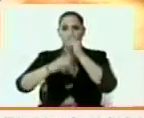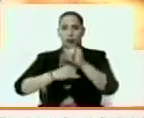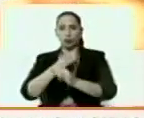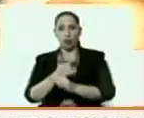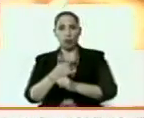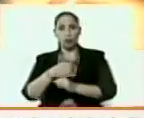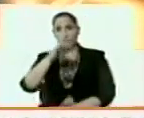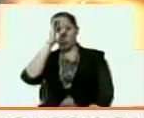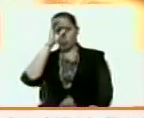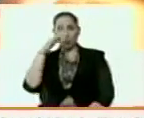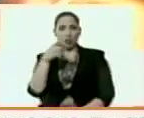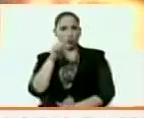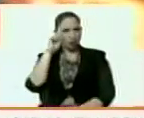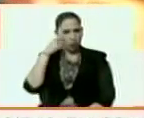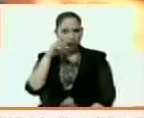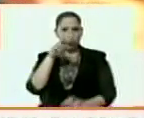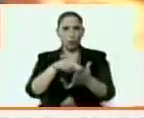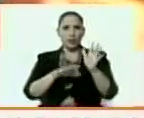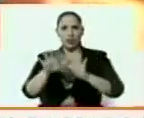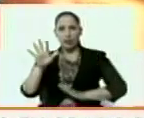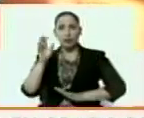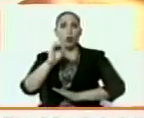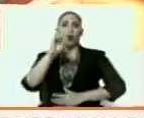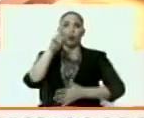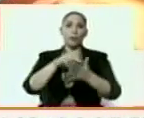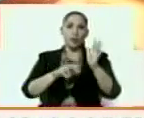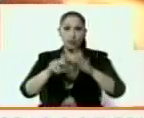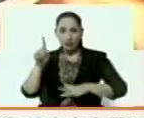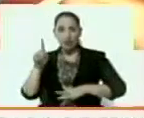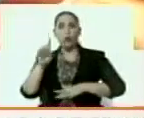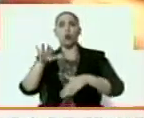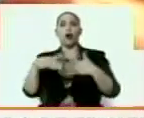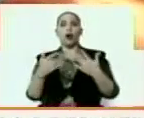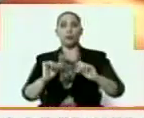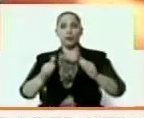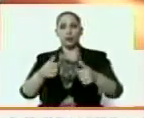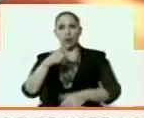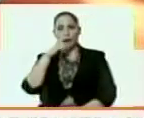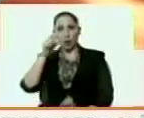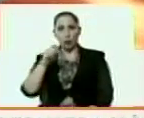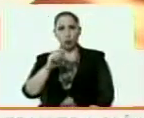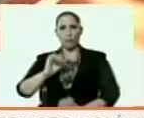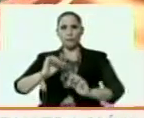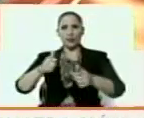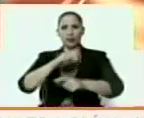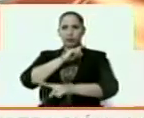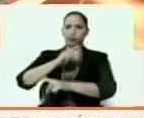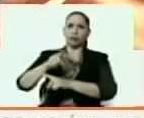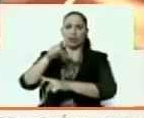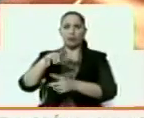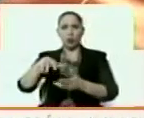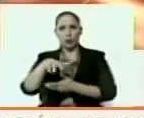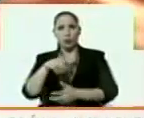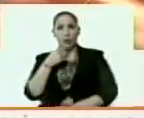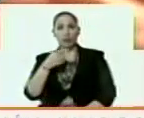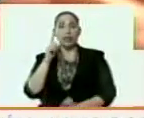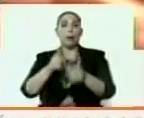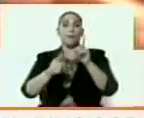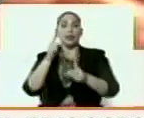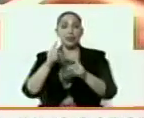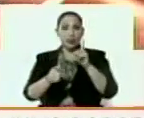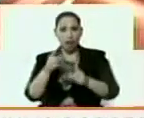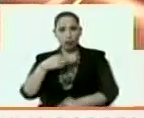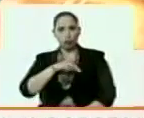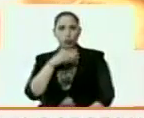si tú recuerdas el año 2015, 2016, cuando el presidente Nicolás Maduro empezaba a denunciar esta situación. Decía, a pesar de que